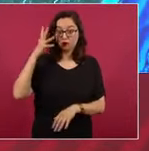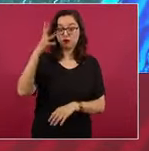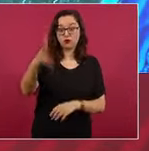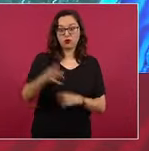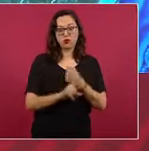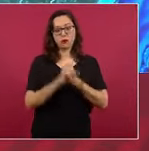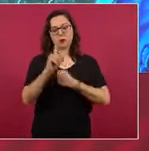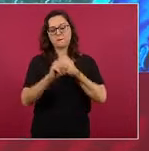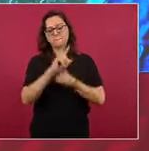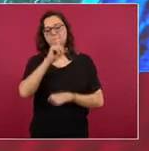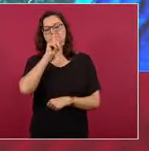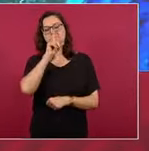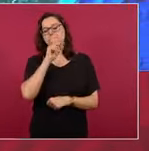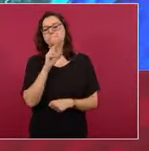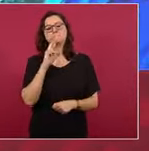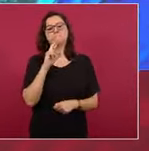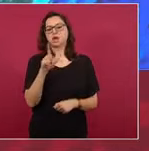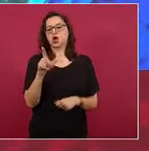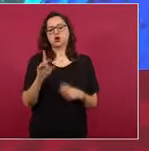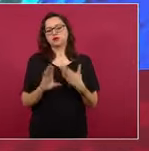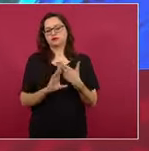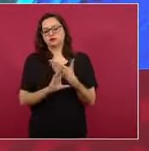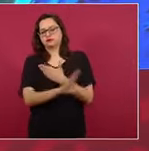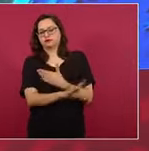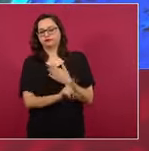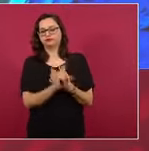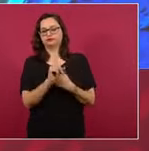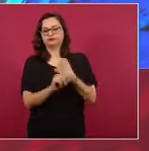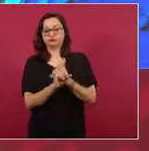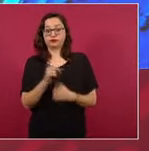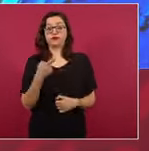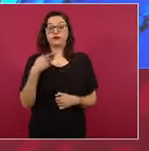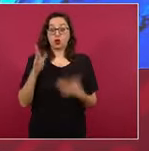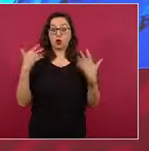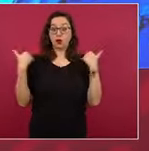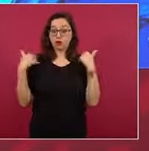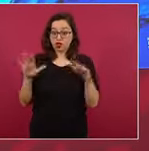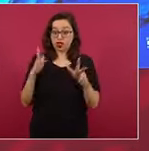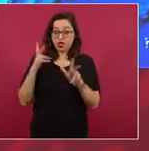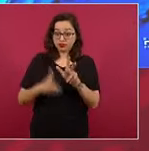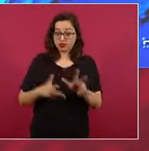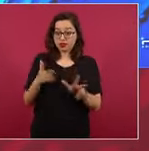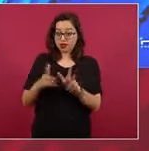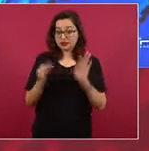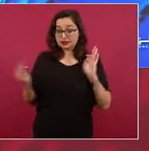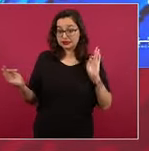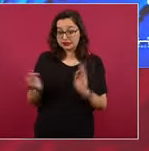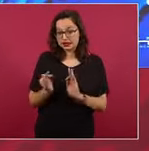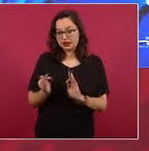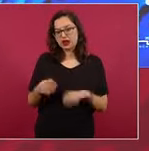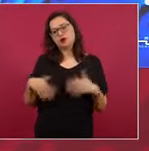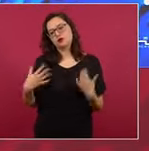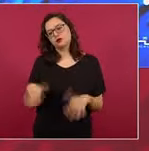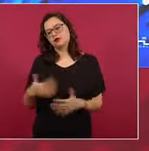pero les hubiese ayudado mucho el estar muy cerca de